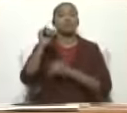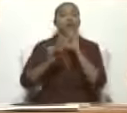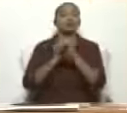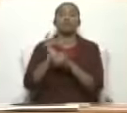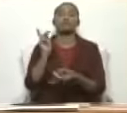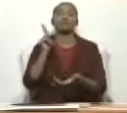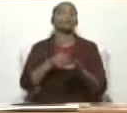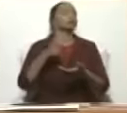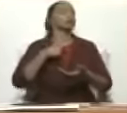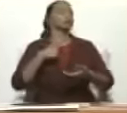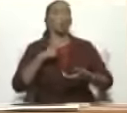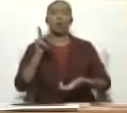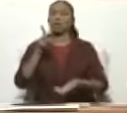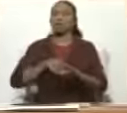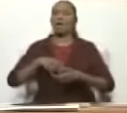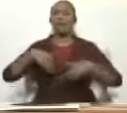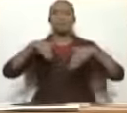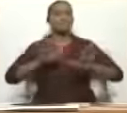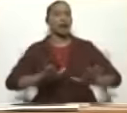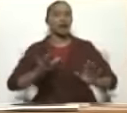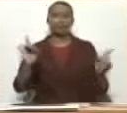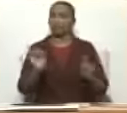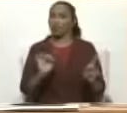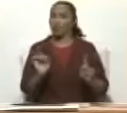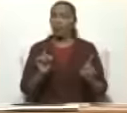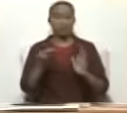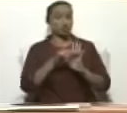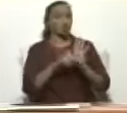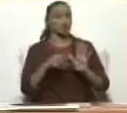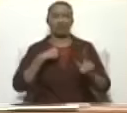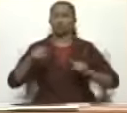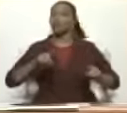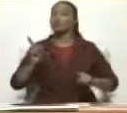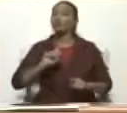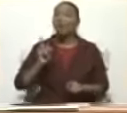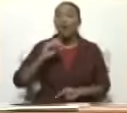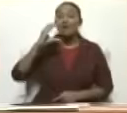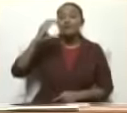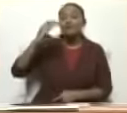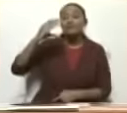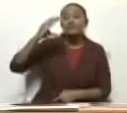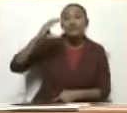Paren este proceso porque llegué yo y las reglas las pongo yo. No, aquí las pone el CNE.